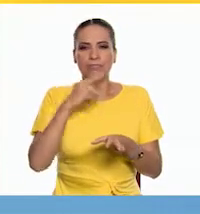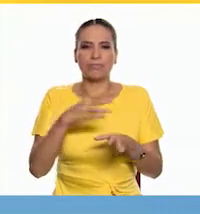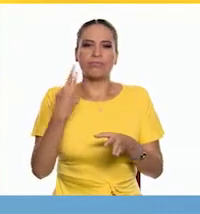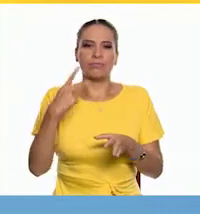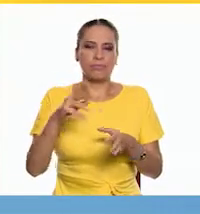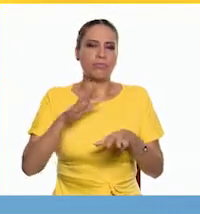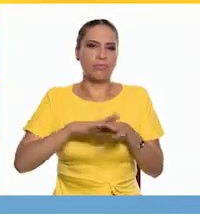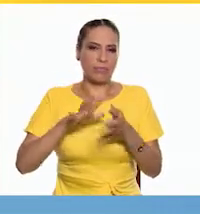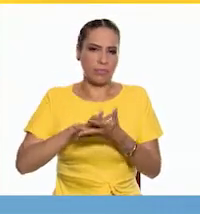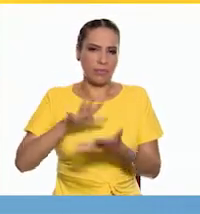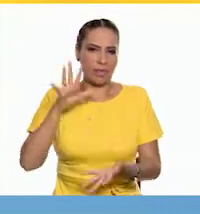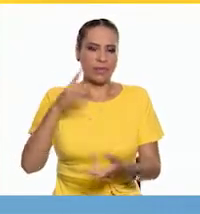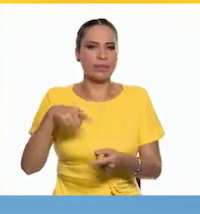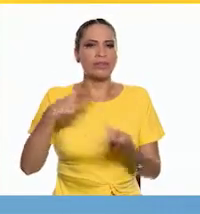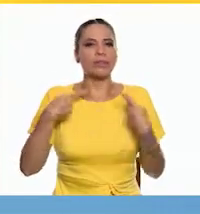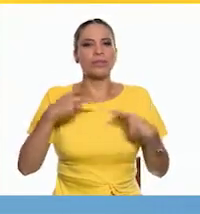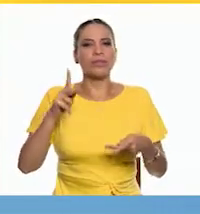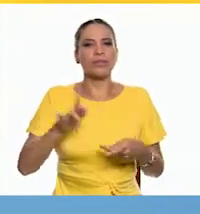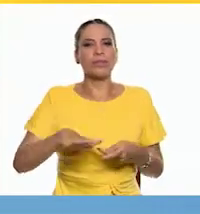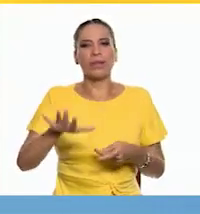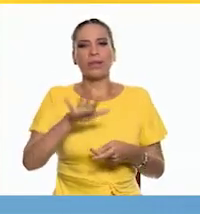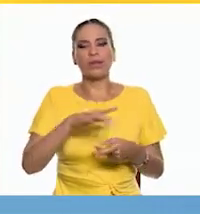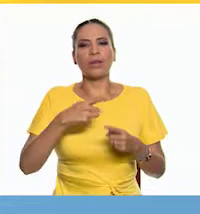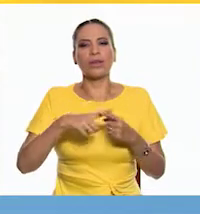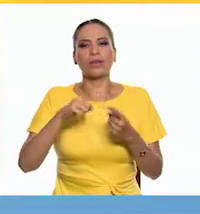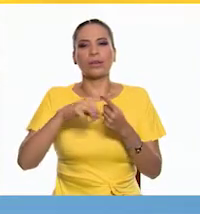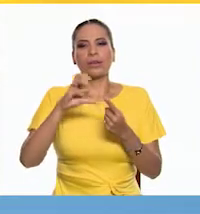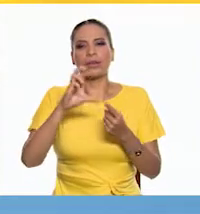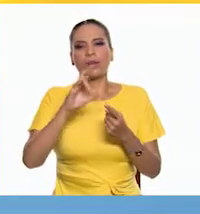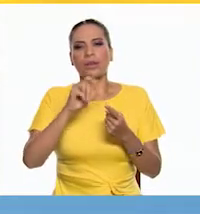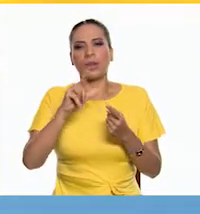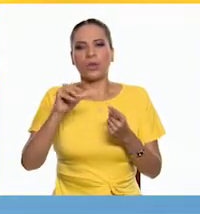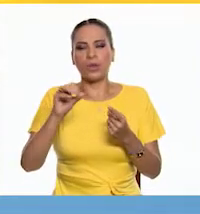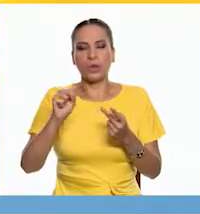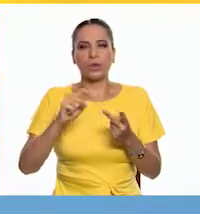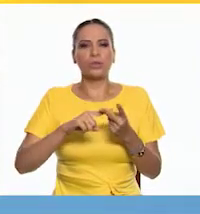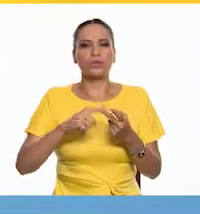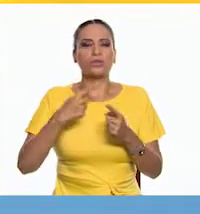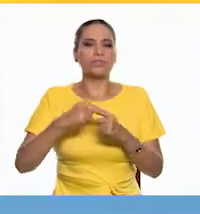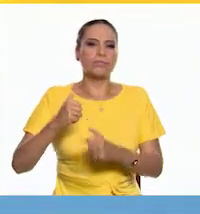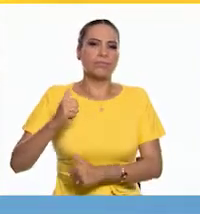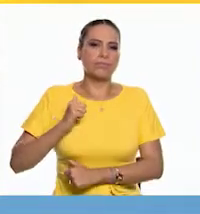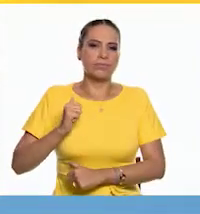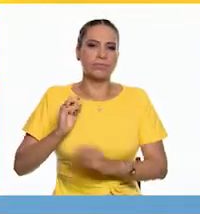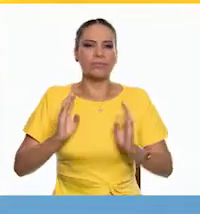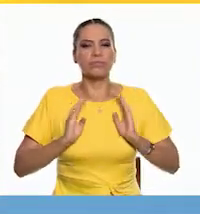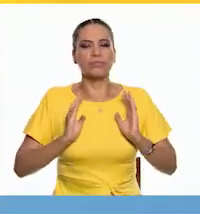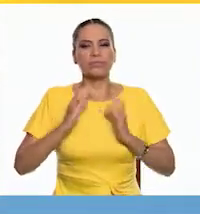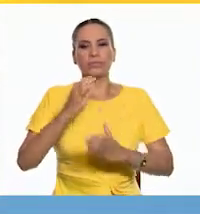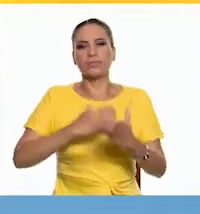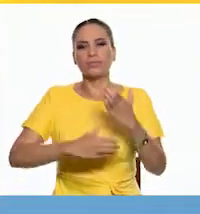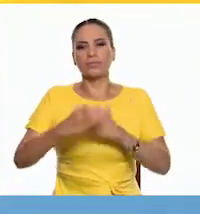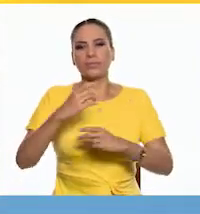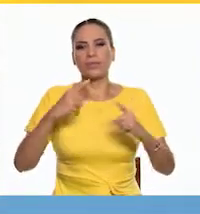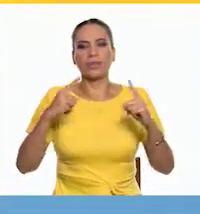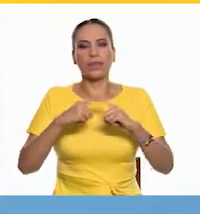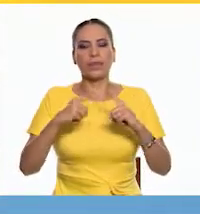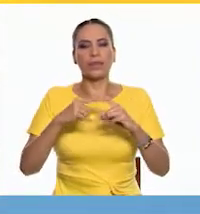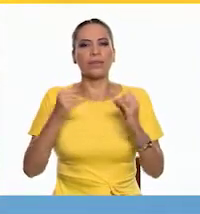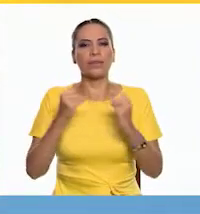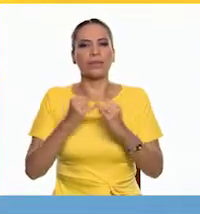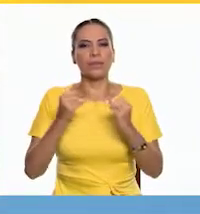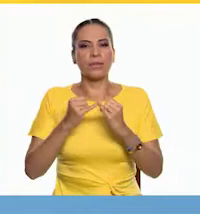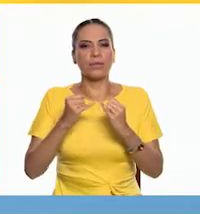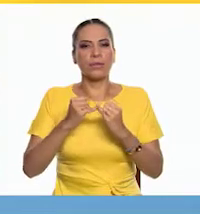gran mayoría de la población, como los criollos y las milicias, los comerciantes, la iglesia y